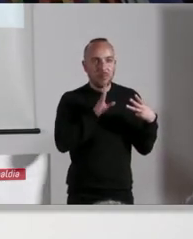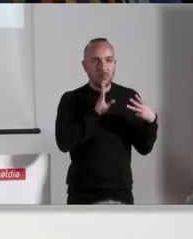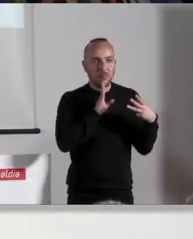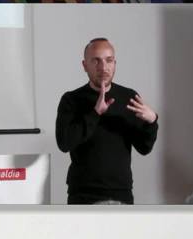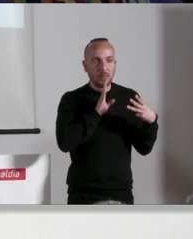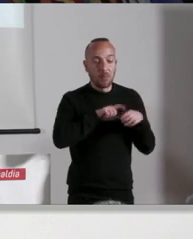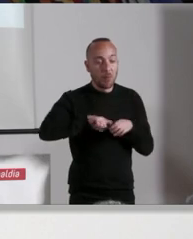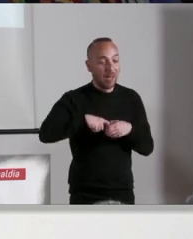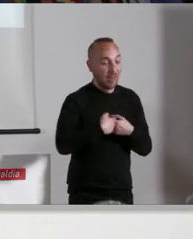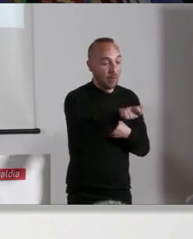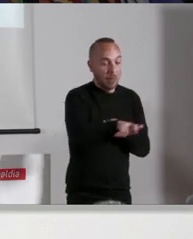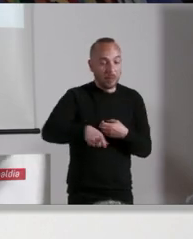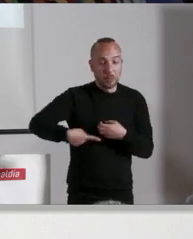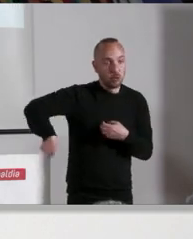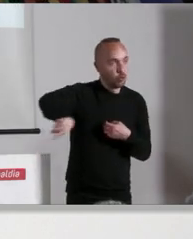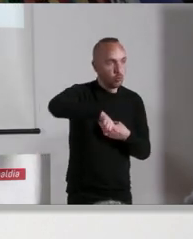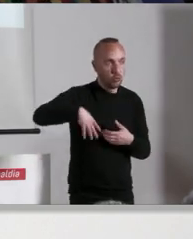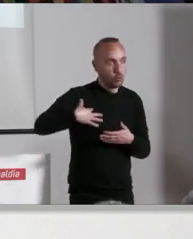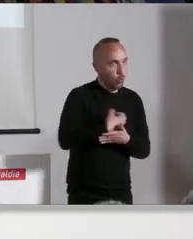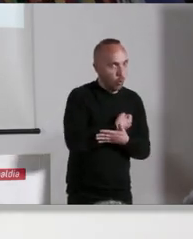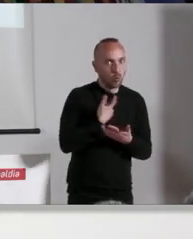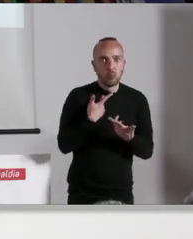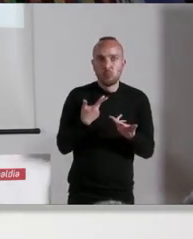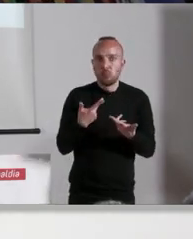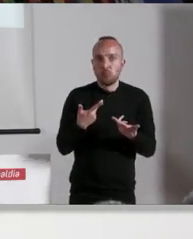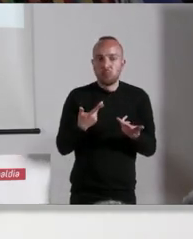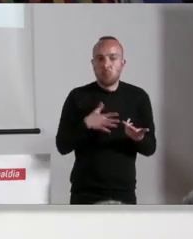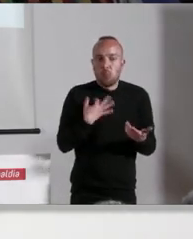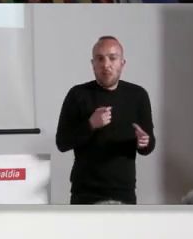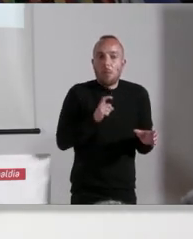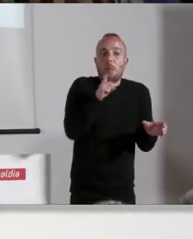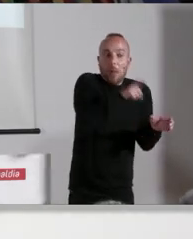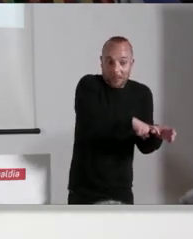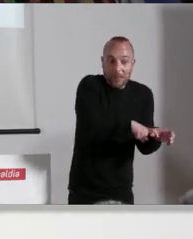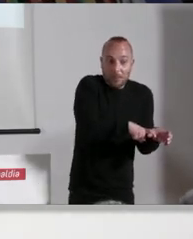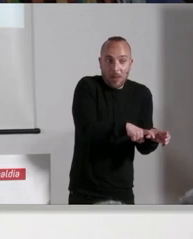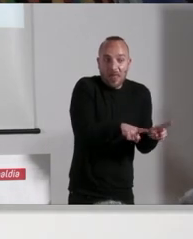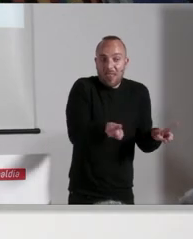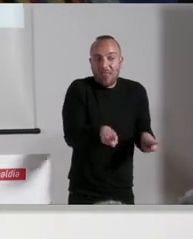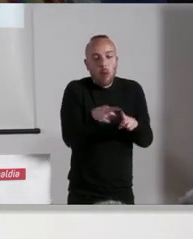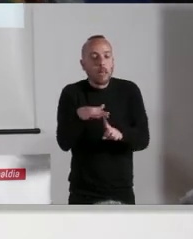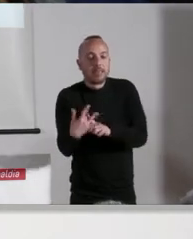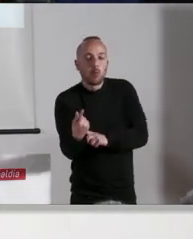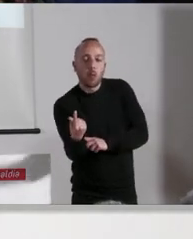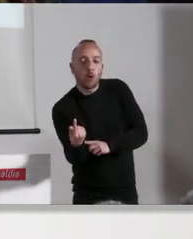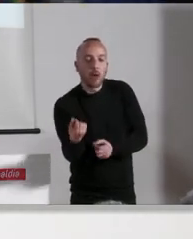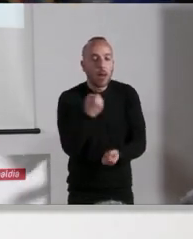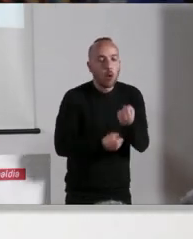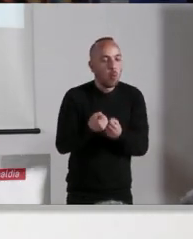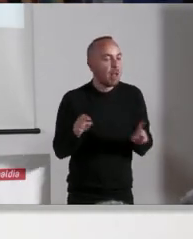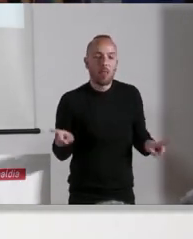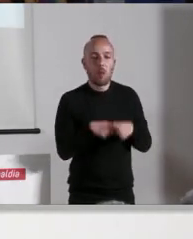las participantes del proyecto podamos ser parte de él al margen de nuestra situación económica, porque